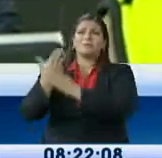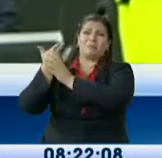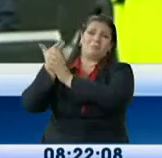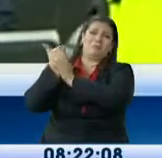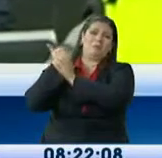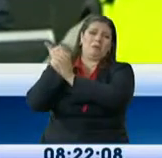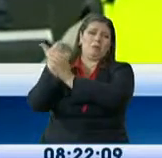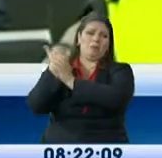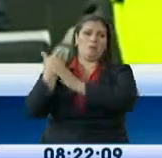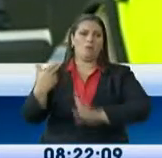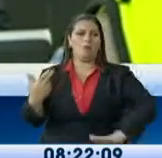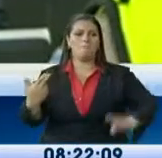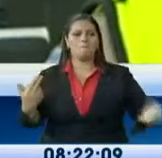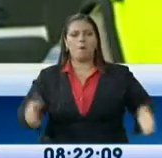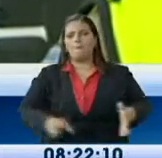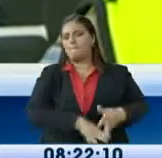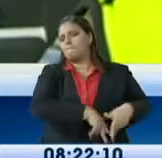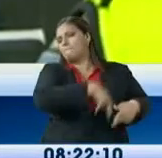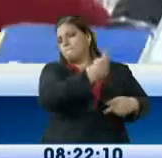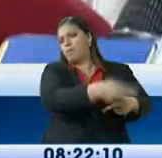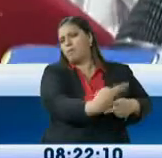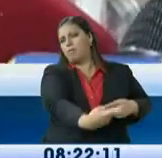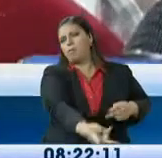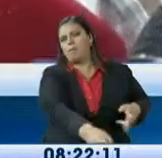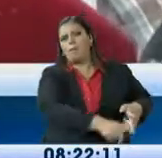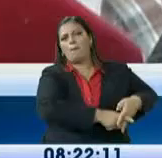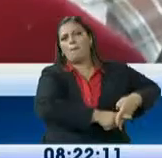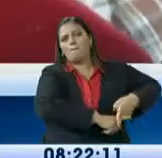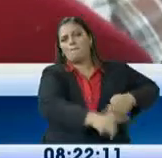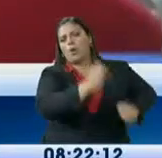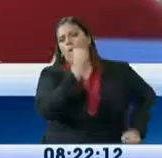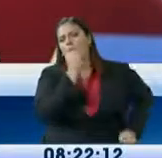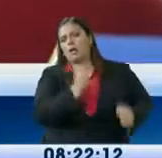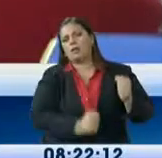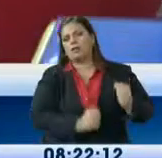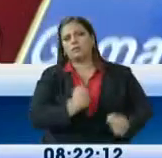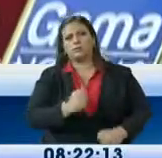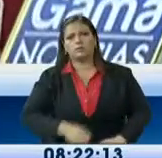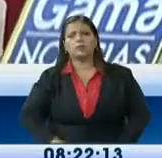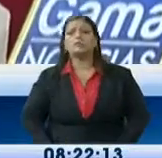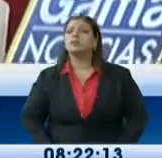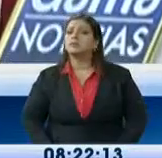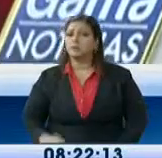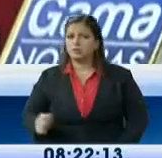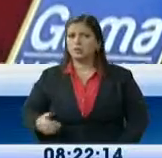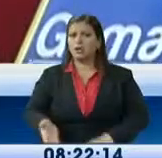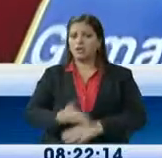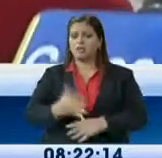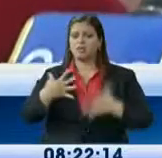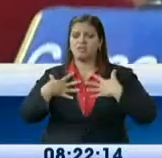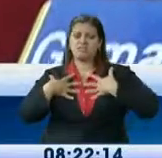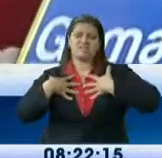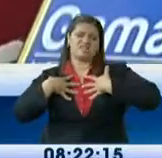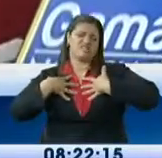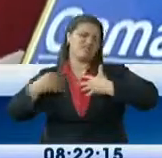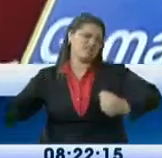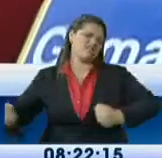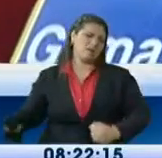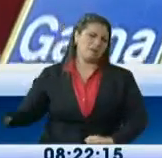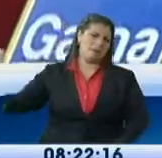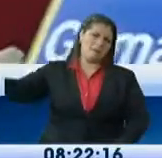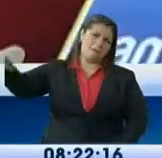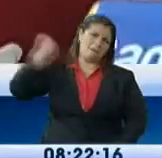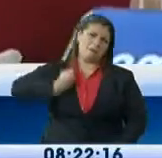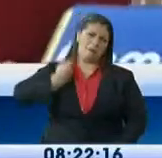y justamente estaba ahí un compañero de motorizado. Tuve que tirarme porque ellos me forzaron, sin botón, sin nada, me dejaron, me pegaron. Todo esto tengo